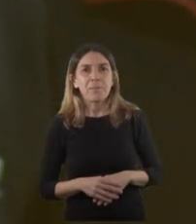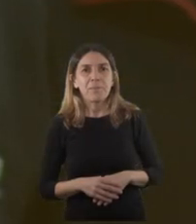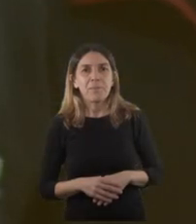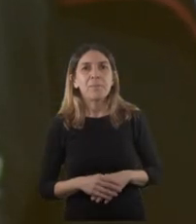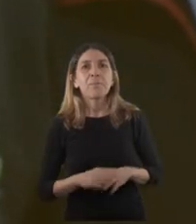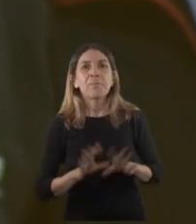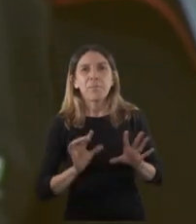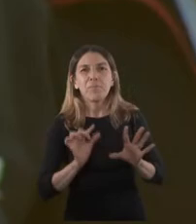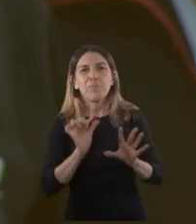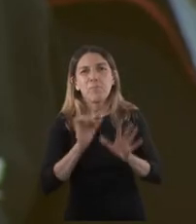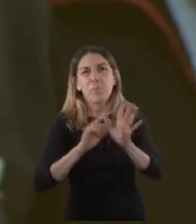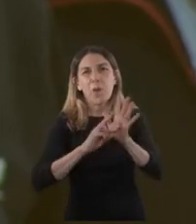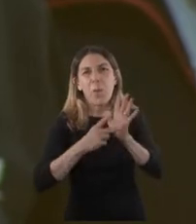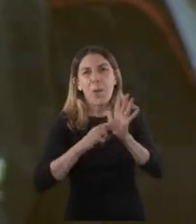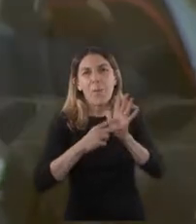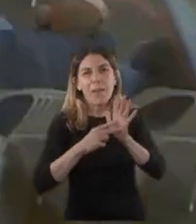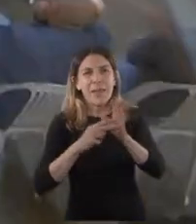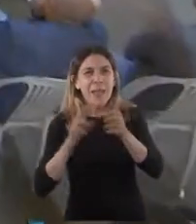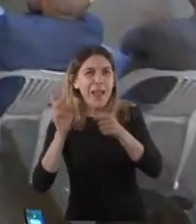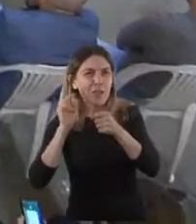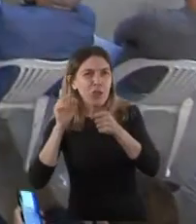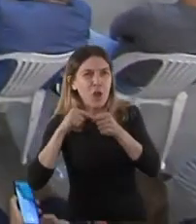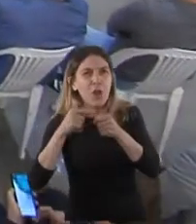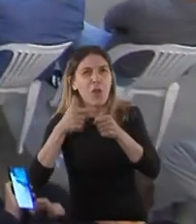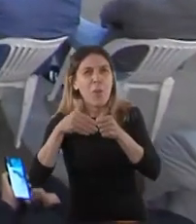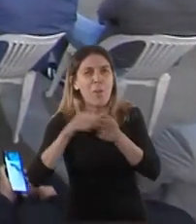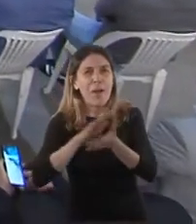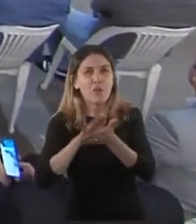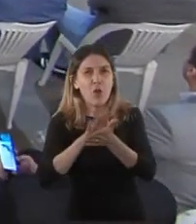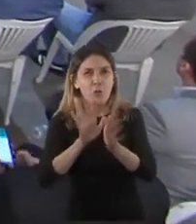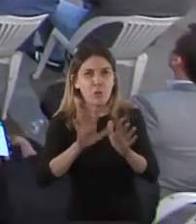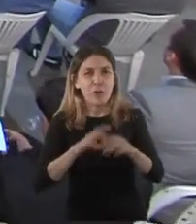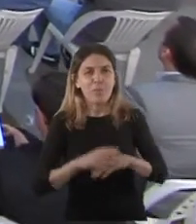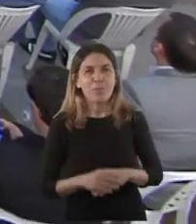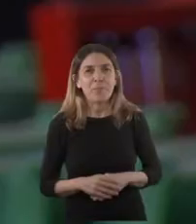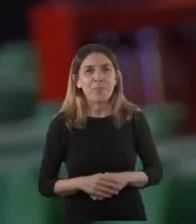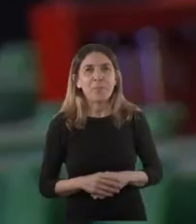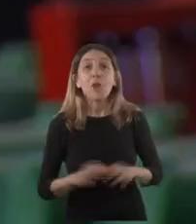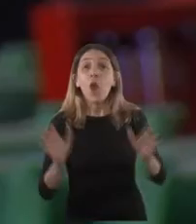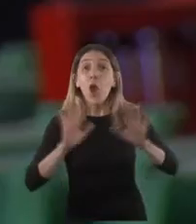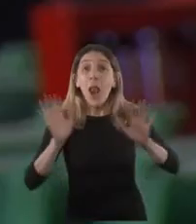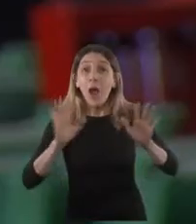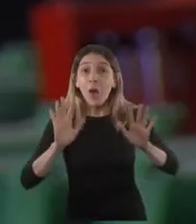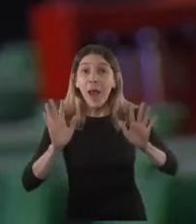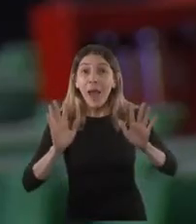Estamos con un problemita con el sonido, ya lo estamos solucionando. Sí, hola, hola.